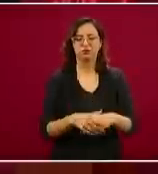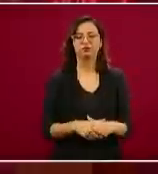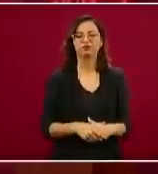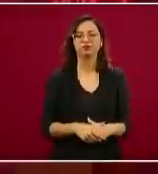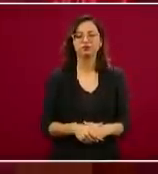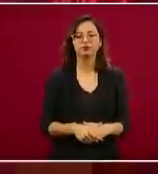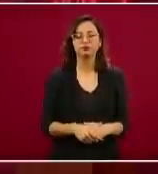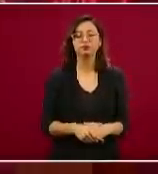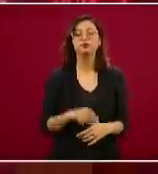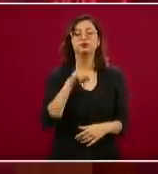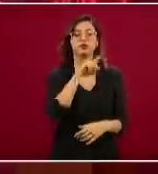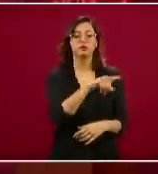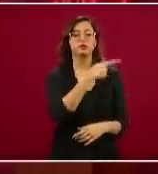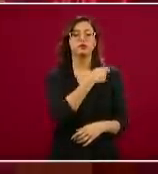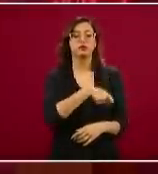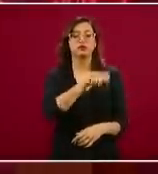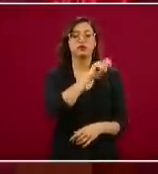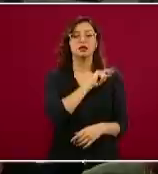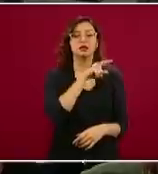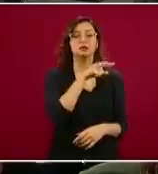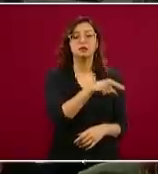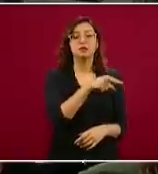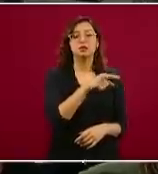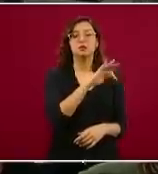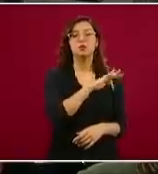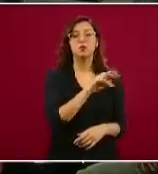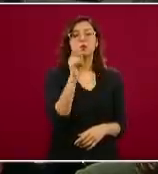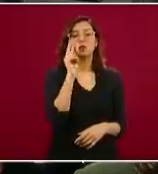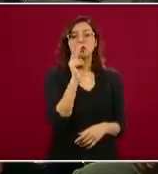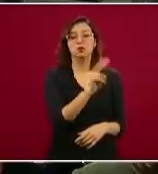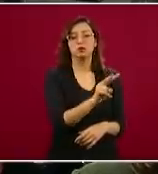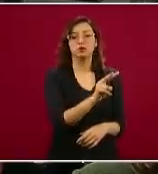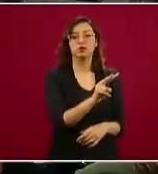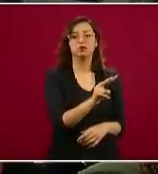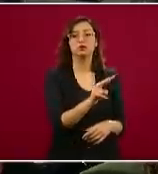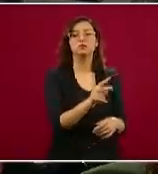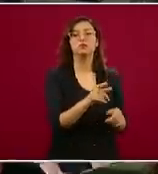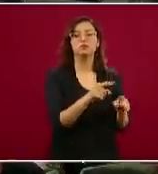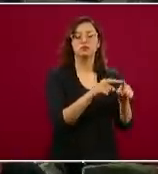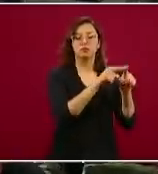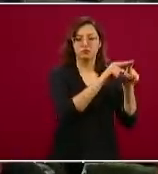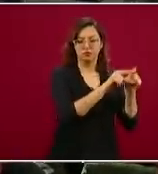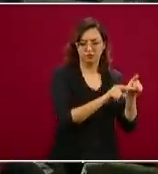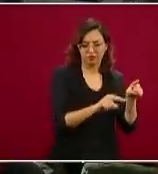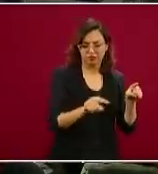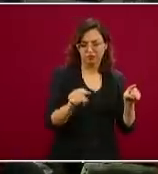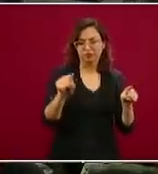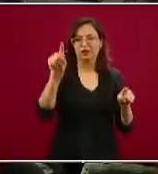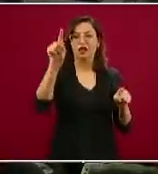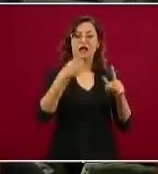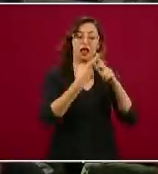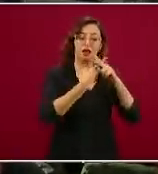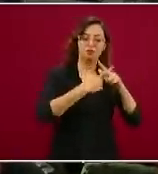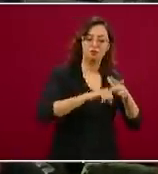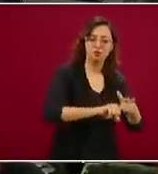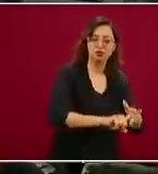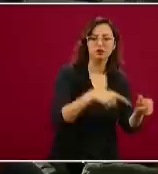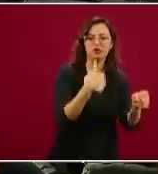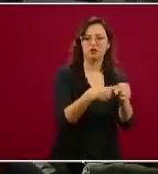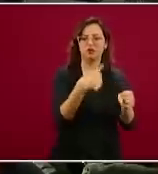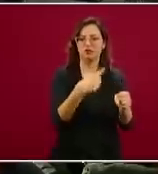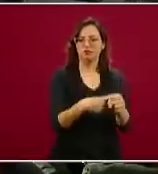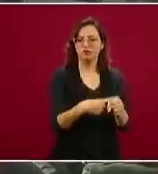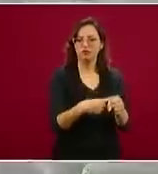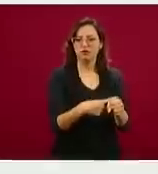En España, como se ve en la siguiente imagen, esta es una curva epidémica, es la representación del número registrado de